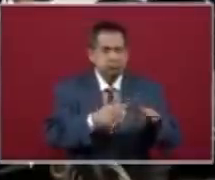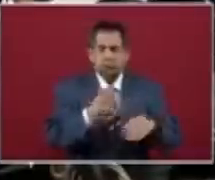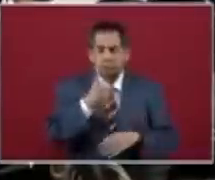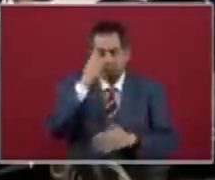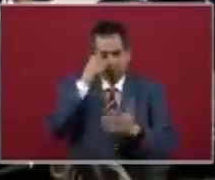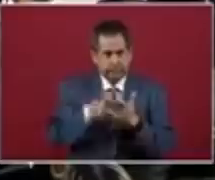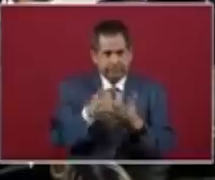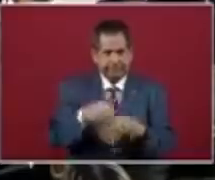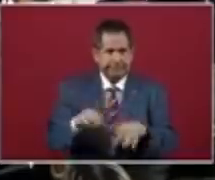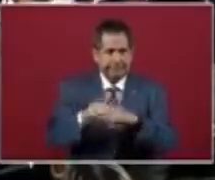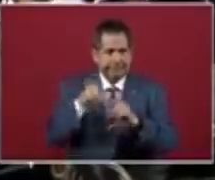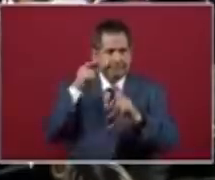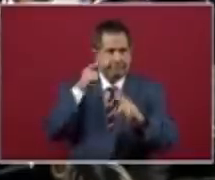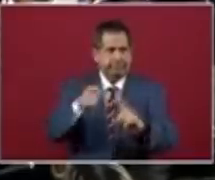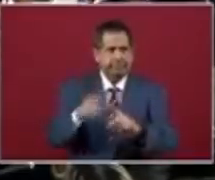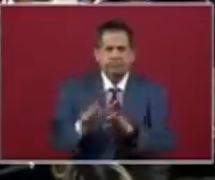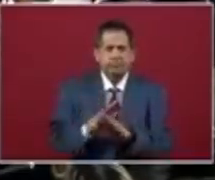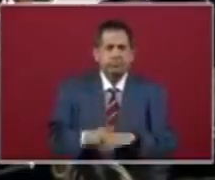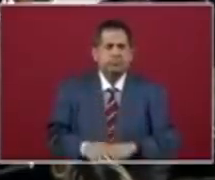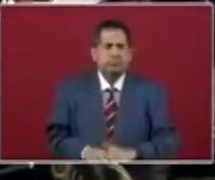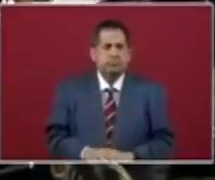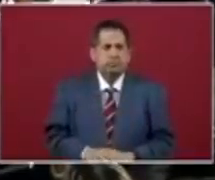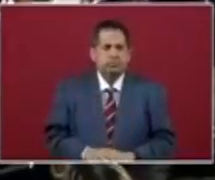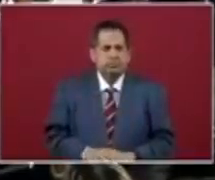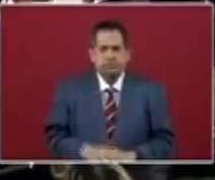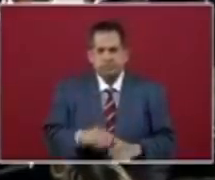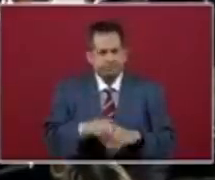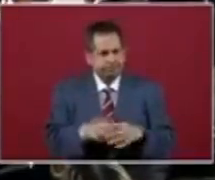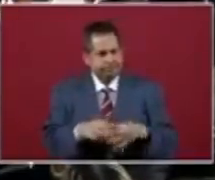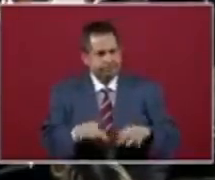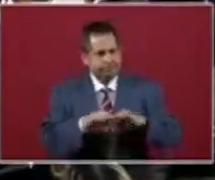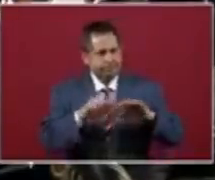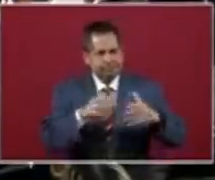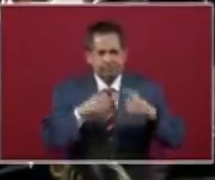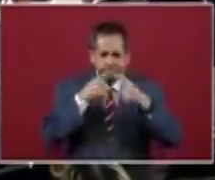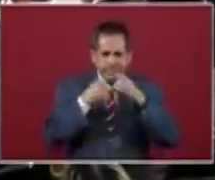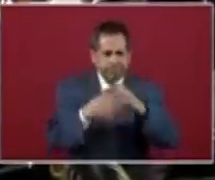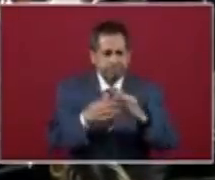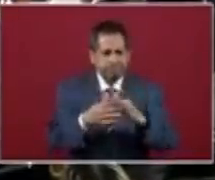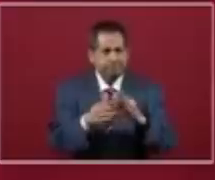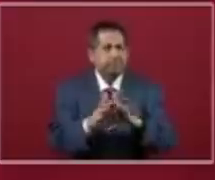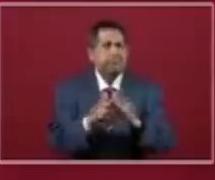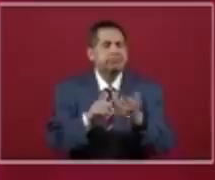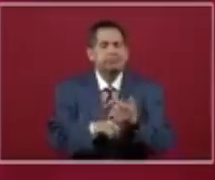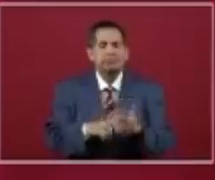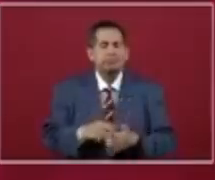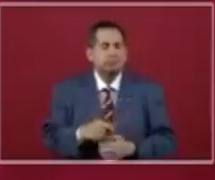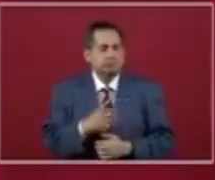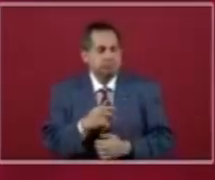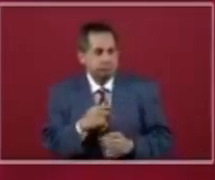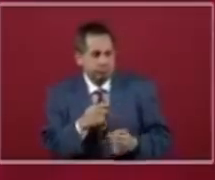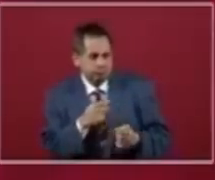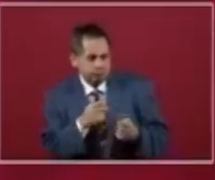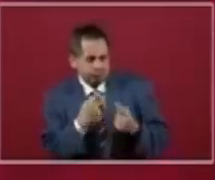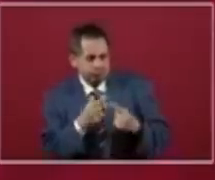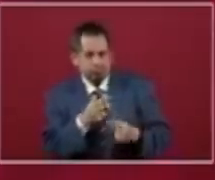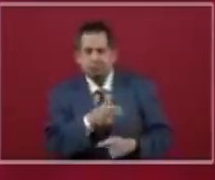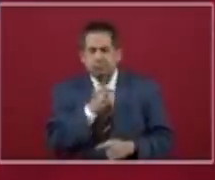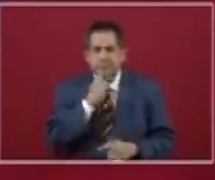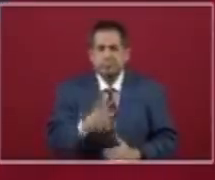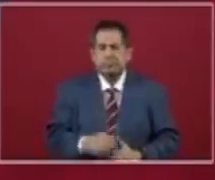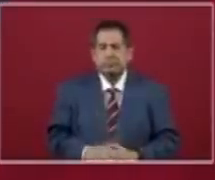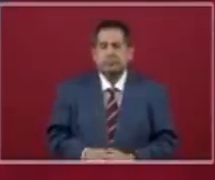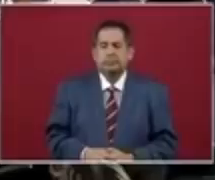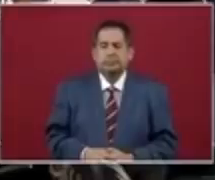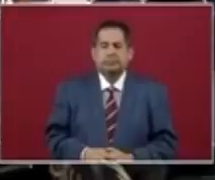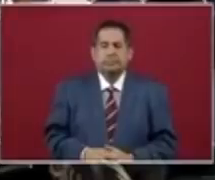un tema de estrategia. ¿Dónde lo pones? Lo vemos más por el lado de la negociación con ciudades que la negociación del tratado. Tú, por